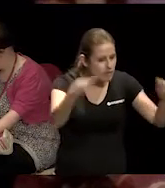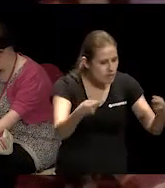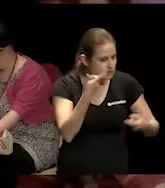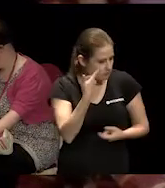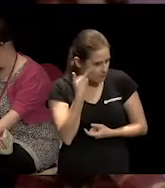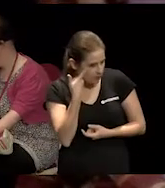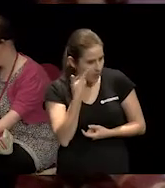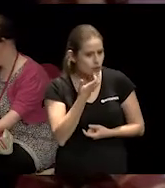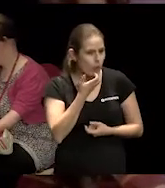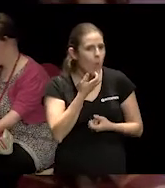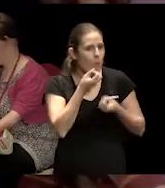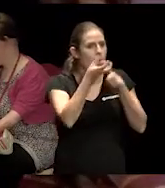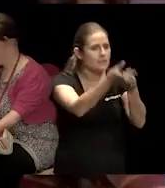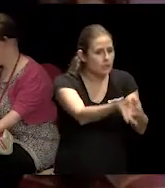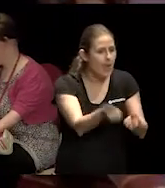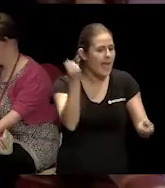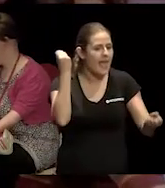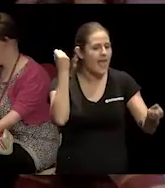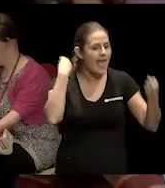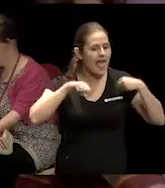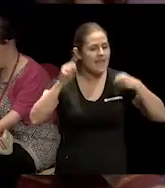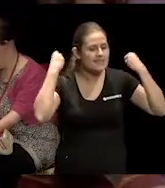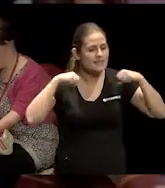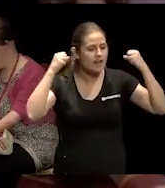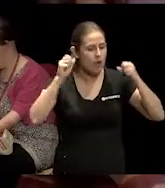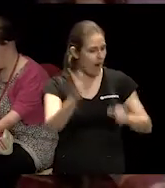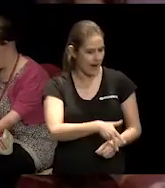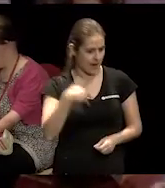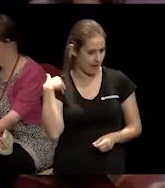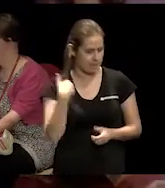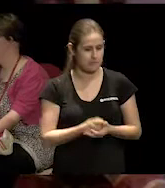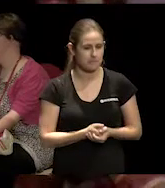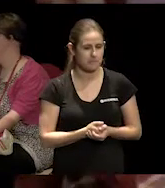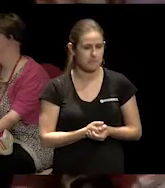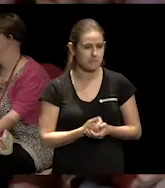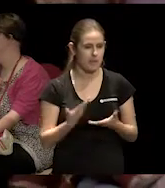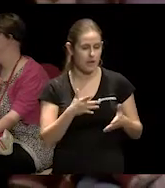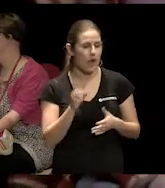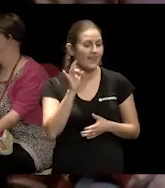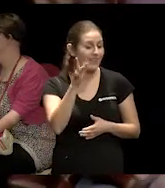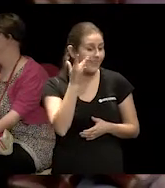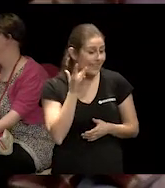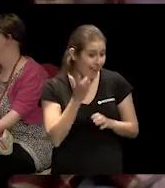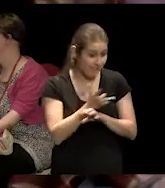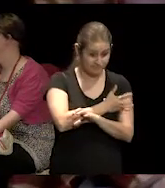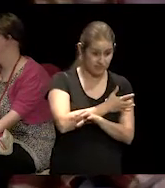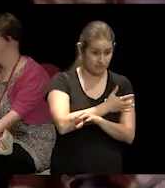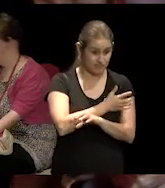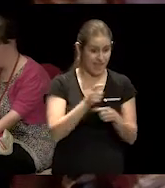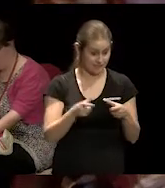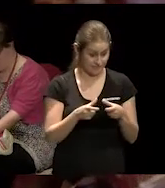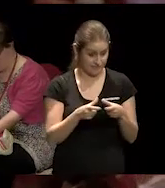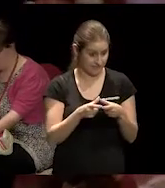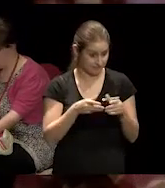ensayo general que hubo público, si no solo son 2. Bueno, hacía ya como 15 días que no habían entradas, eran unas 300 personas cada